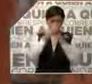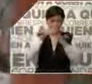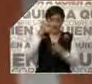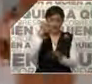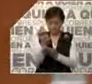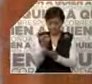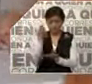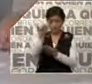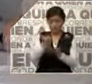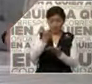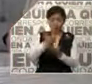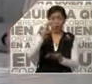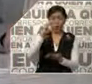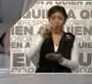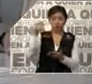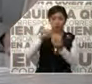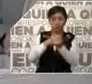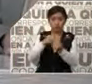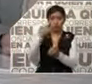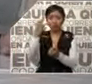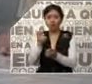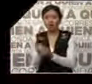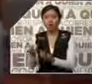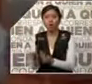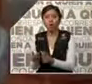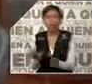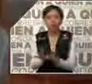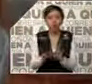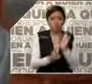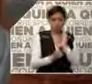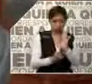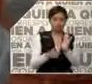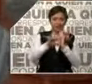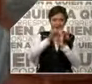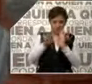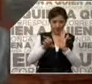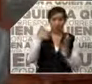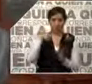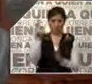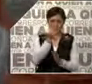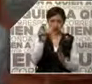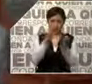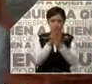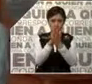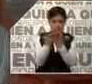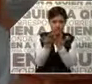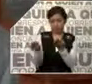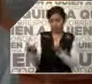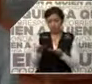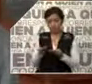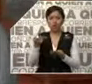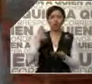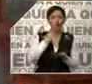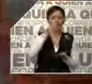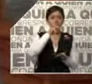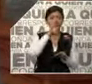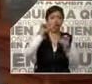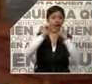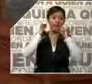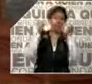cuotas innecesarias y ocultan información de los gastos. Si yo les digo que necesito los libros, empiezan a que vamos a llevarlo a